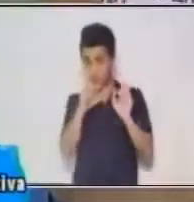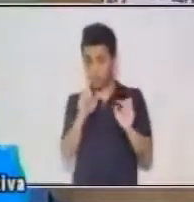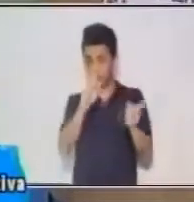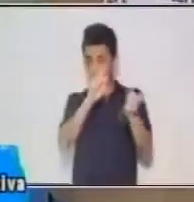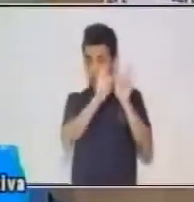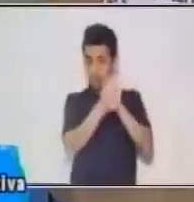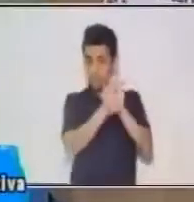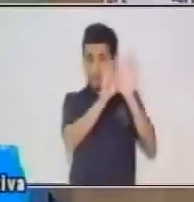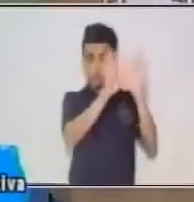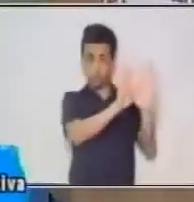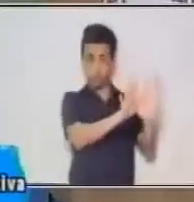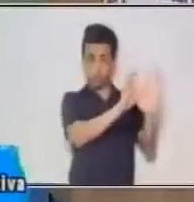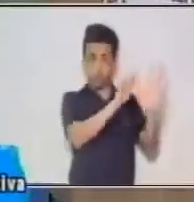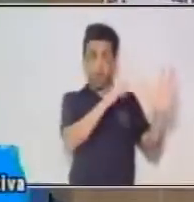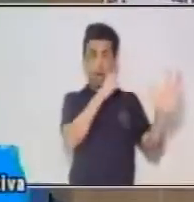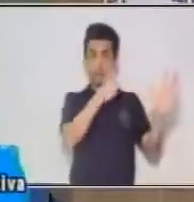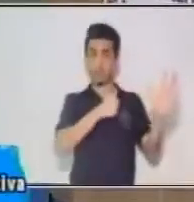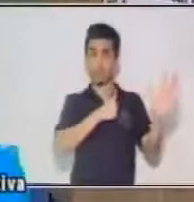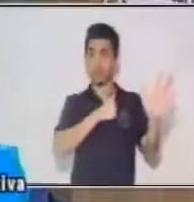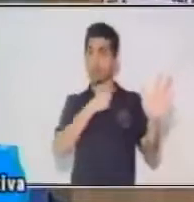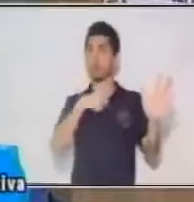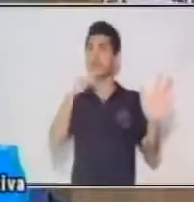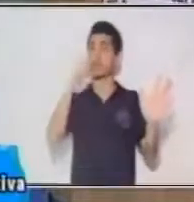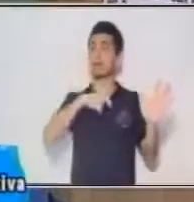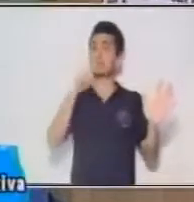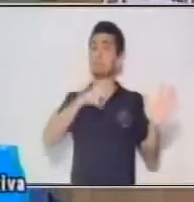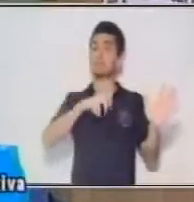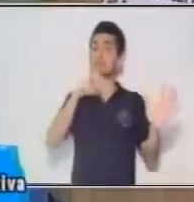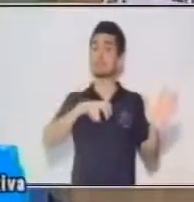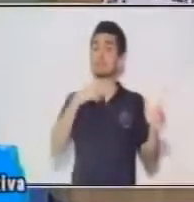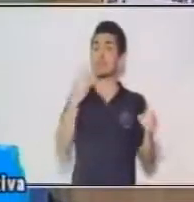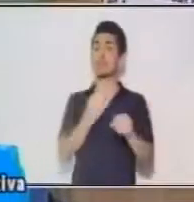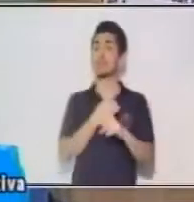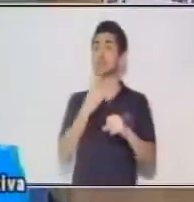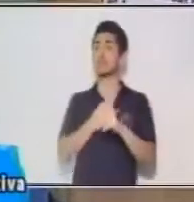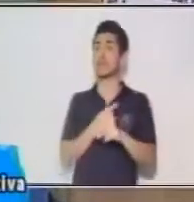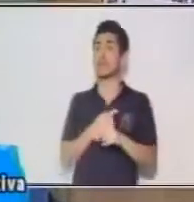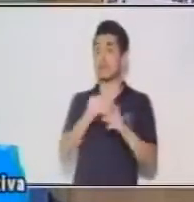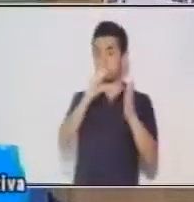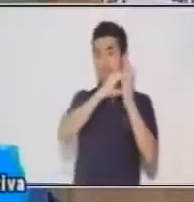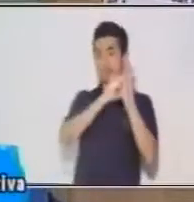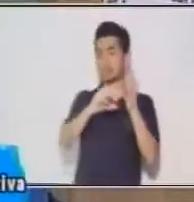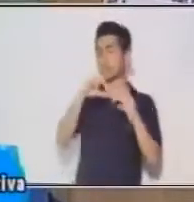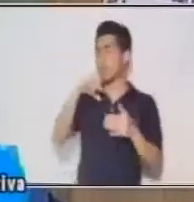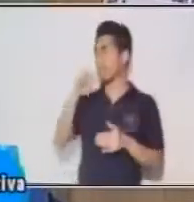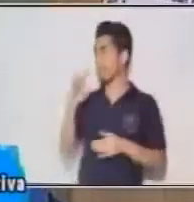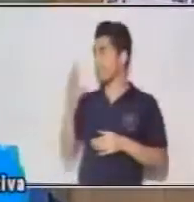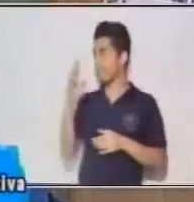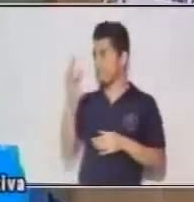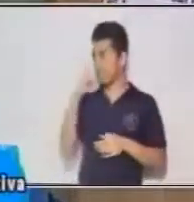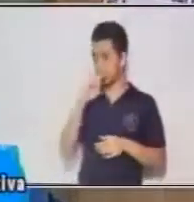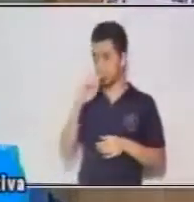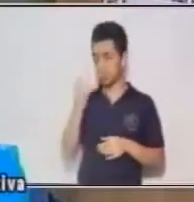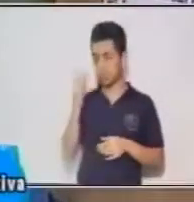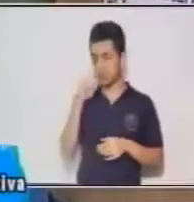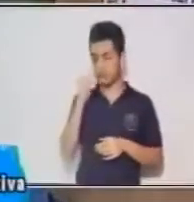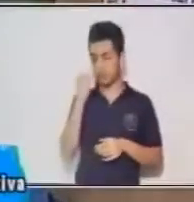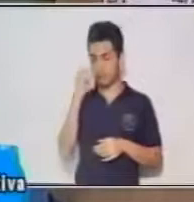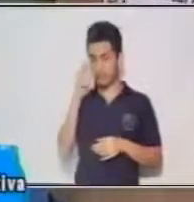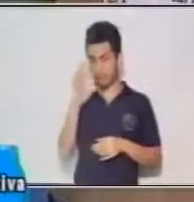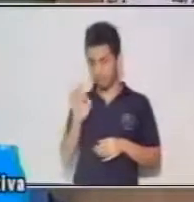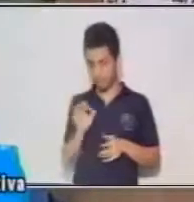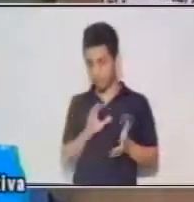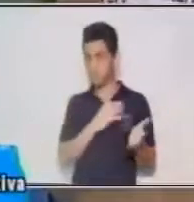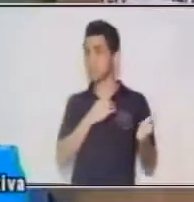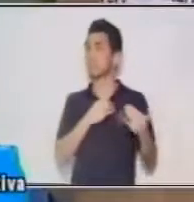actitud, necesito utilizar textos persuasivos. Si yo necesito que